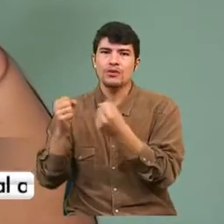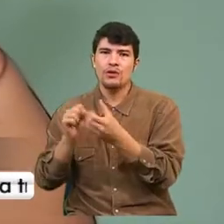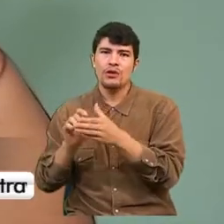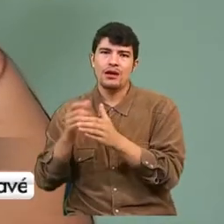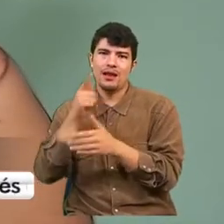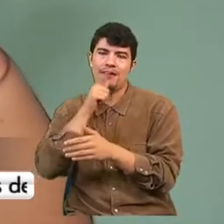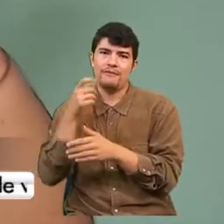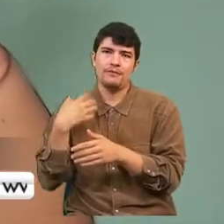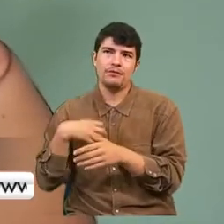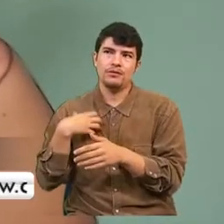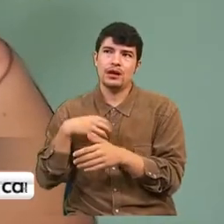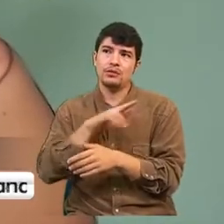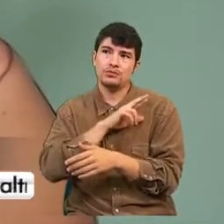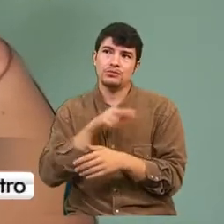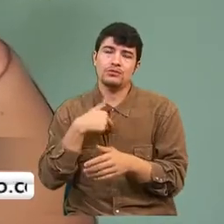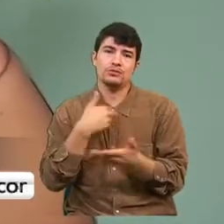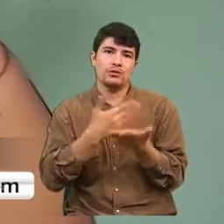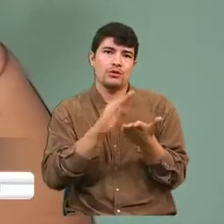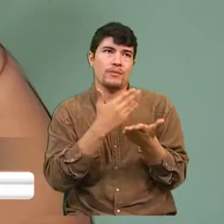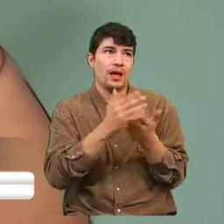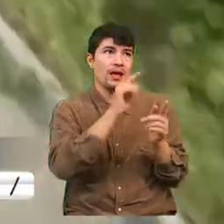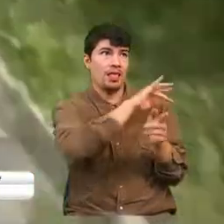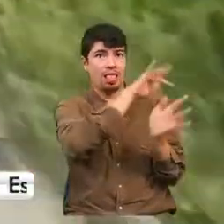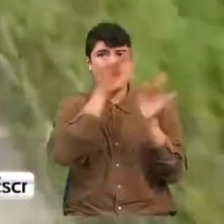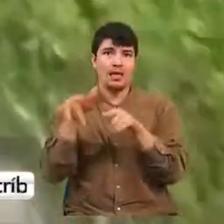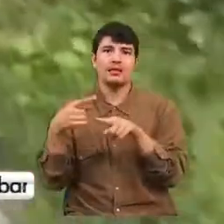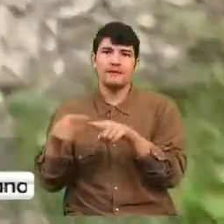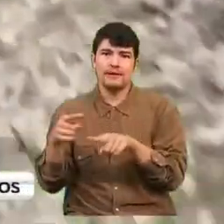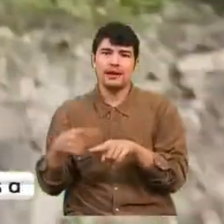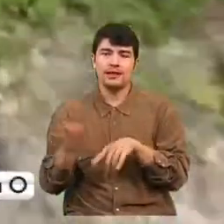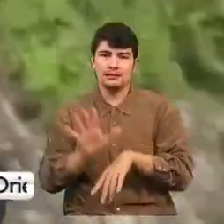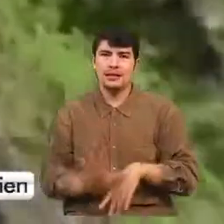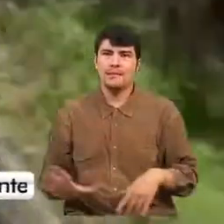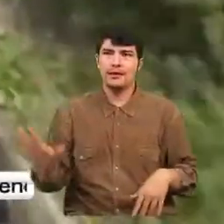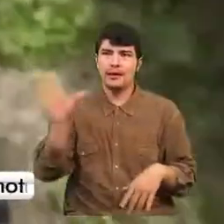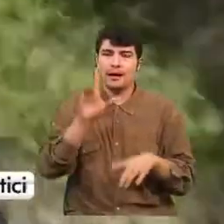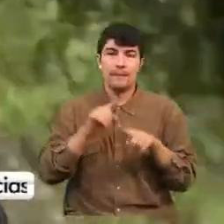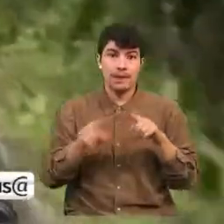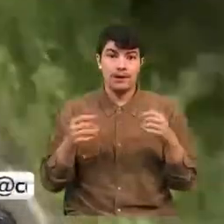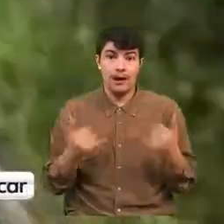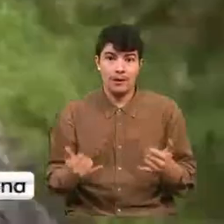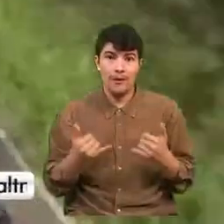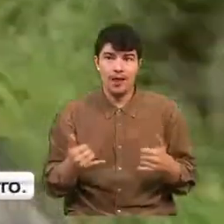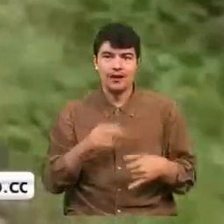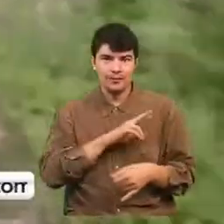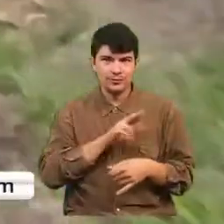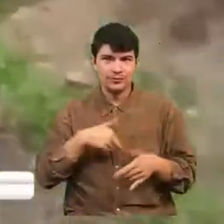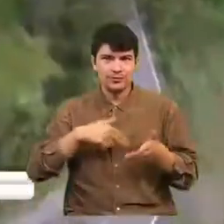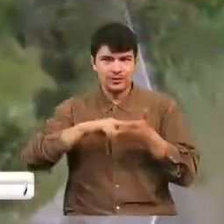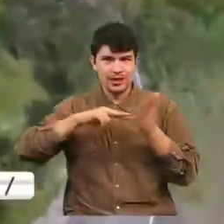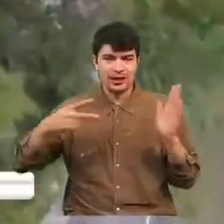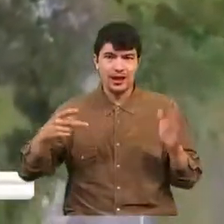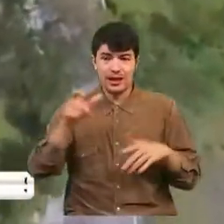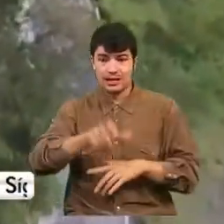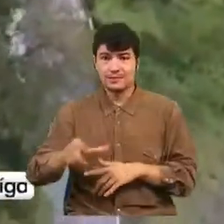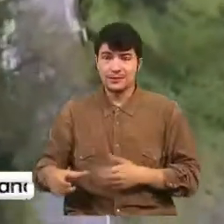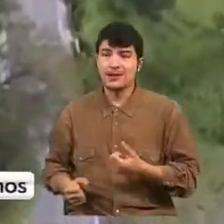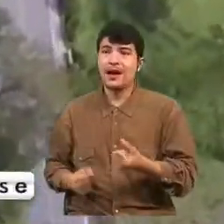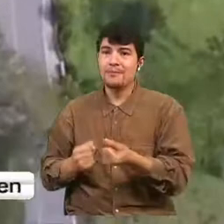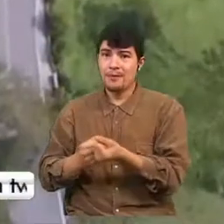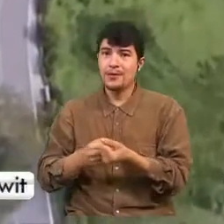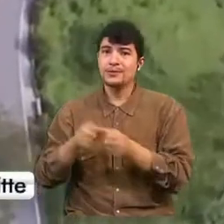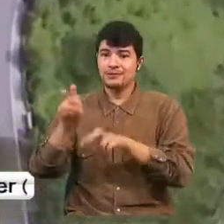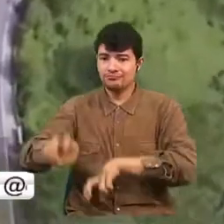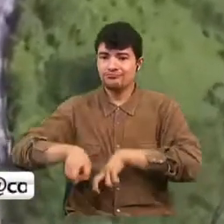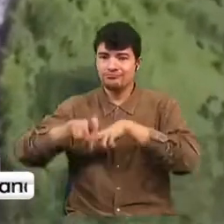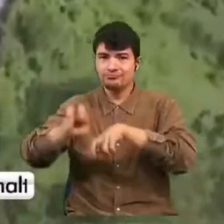total que nos tocó traerlas de otros departamentos. Pero hoy en día estamos tecnificando, la gente le está apostando al campo.